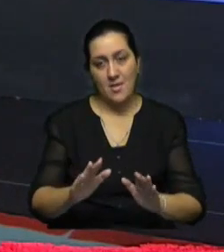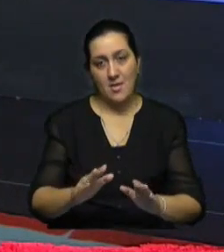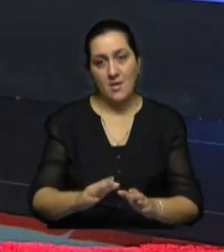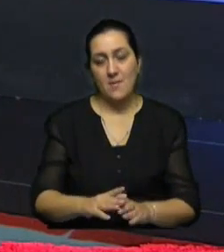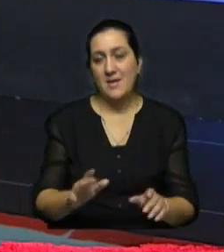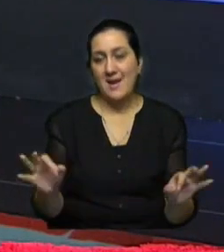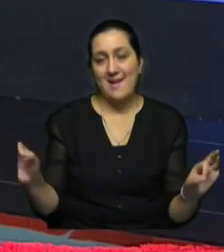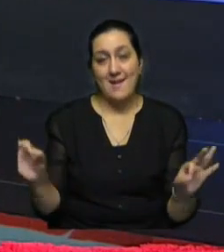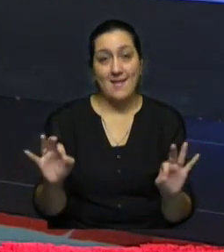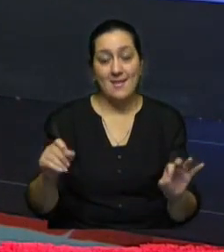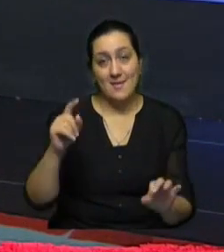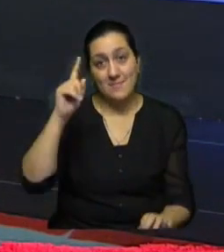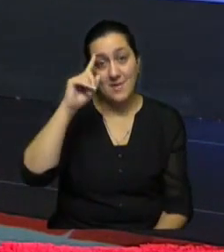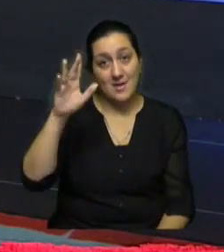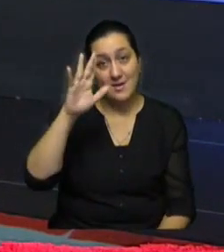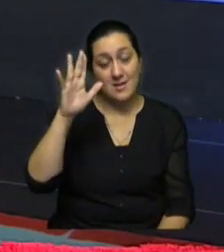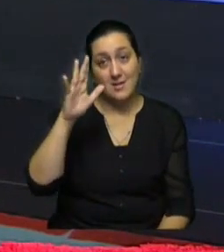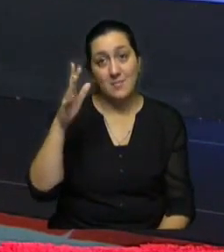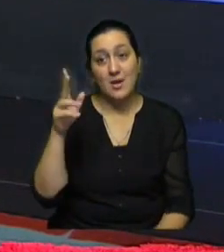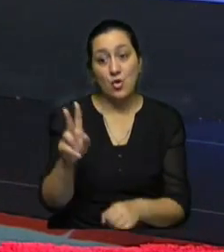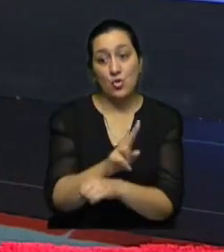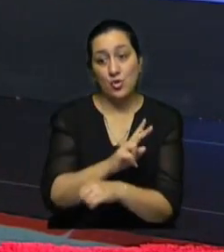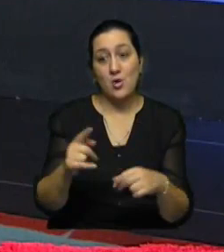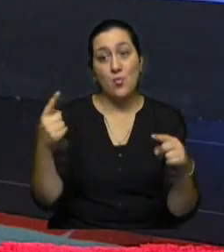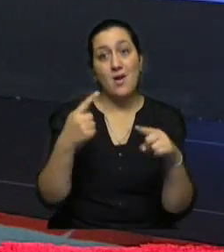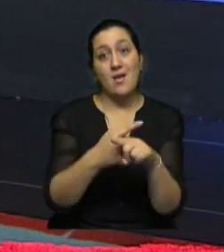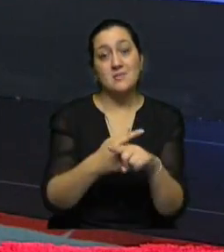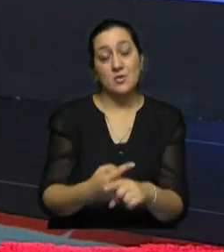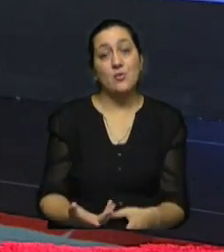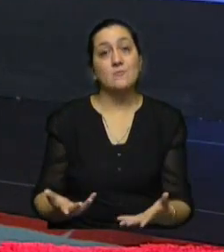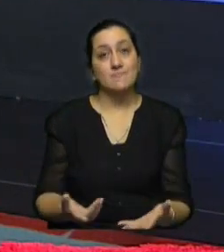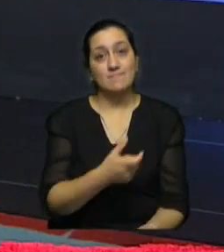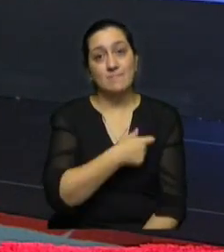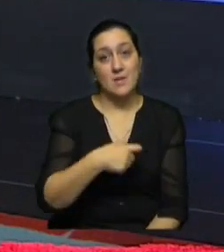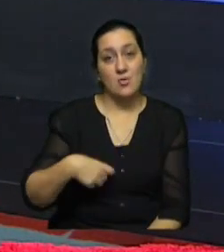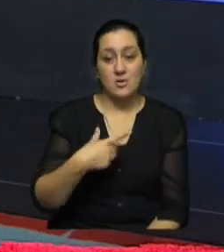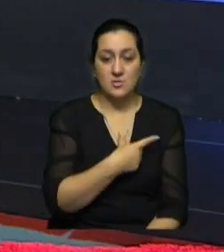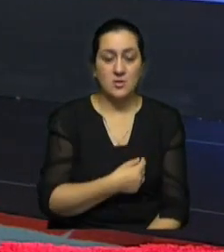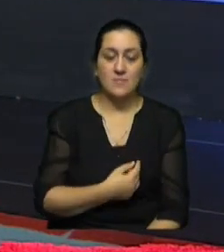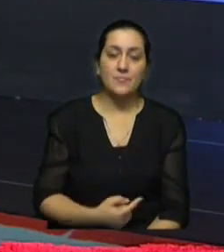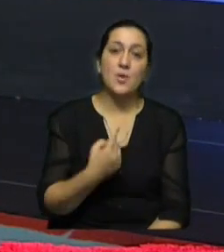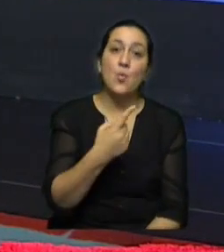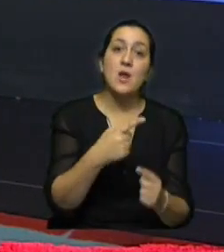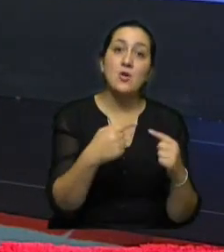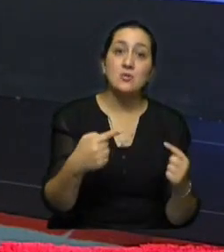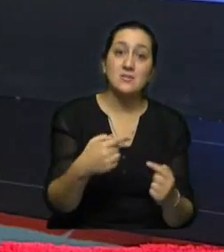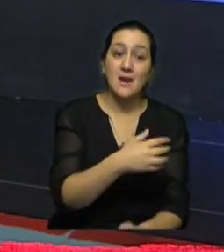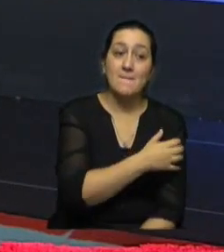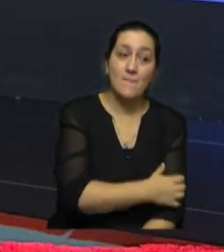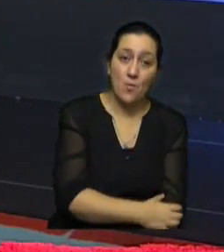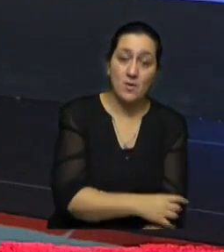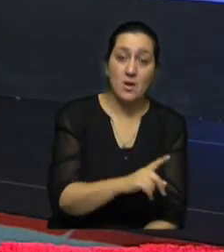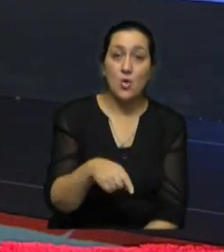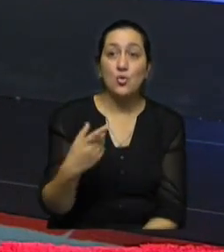bautismo. Imaginemos un clásico. Bueno. Una cosa es ser pobre, como la mayoría de los trabajadores y jubilados, y otra es